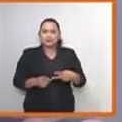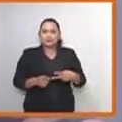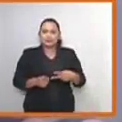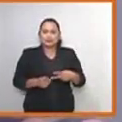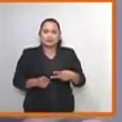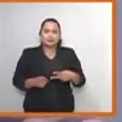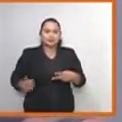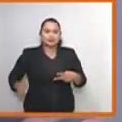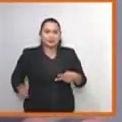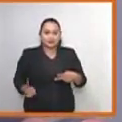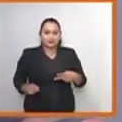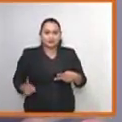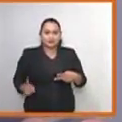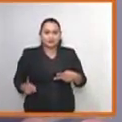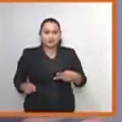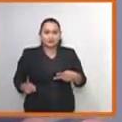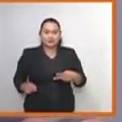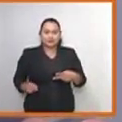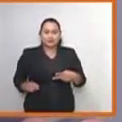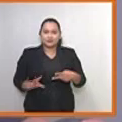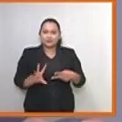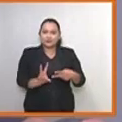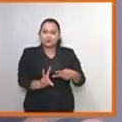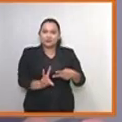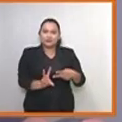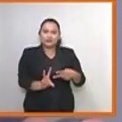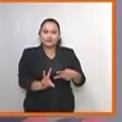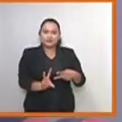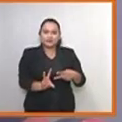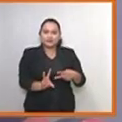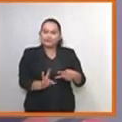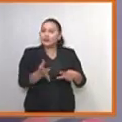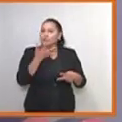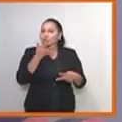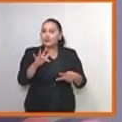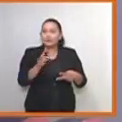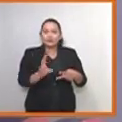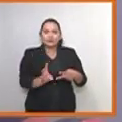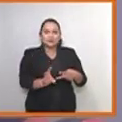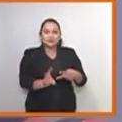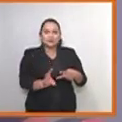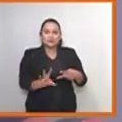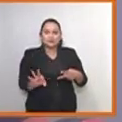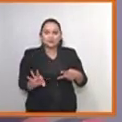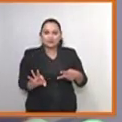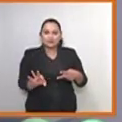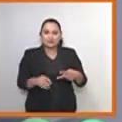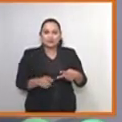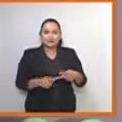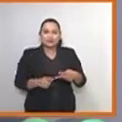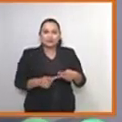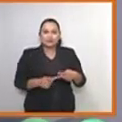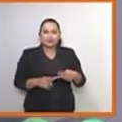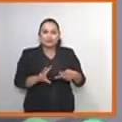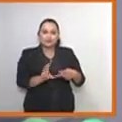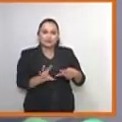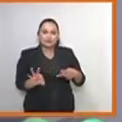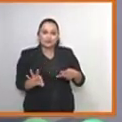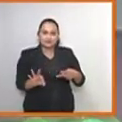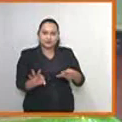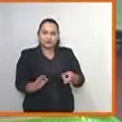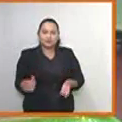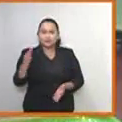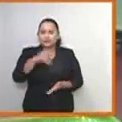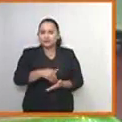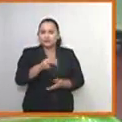número ganador y su primer dígito. Este es el 7, segundo dígito, suerte, porque este es el 9. Segundo número ganador es el